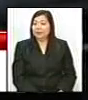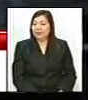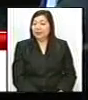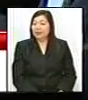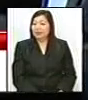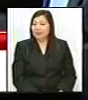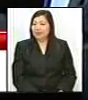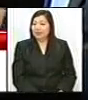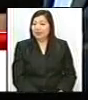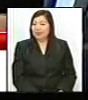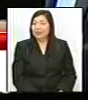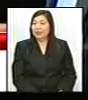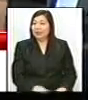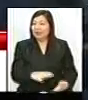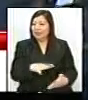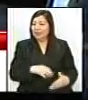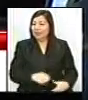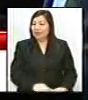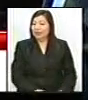y no, digamos,